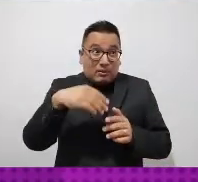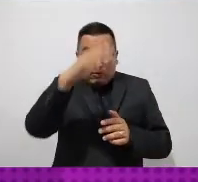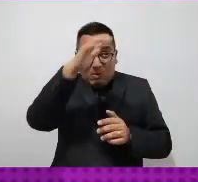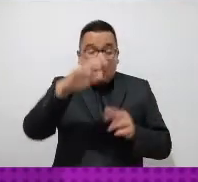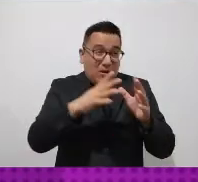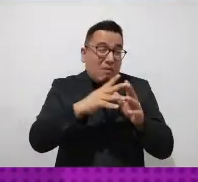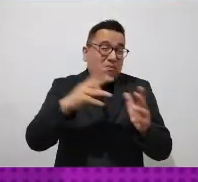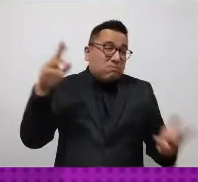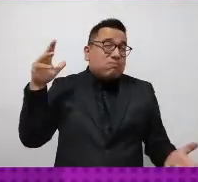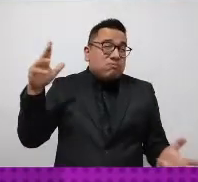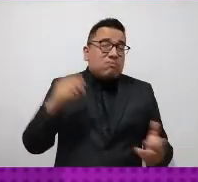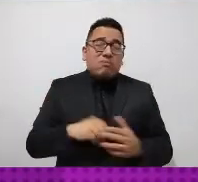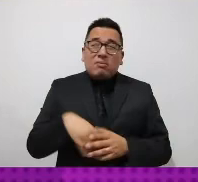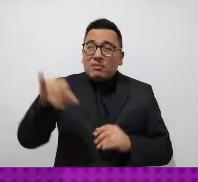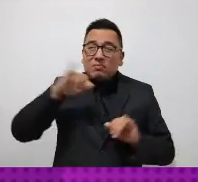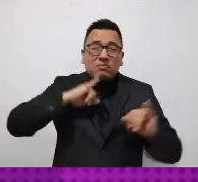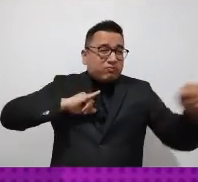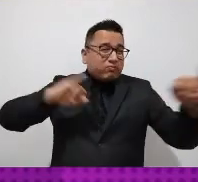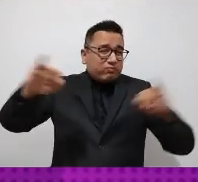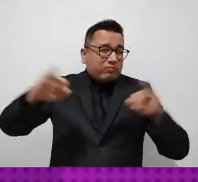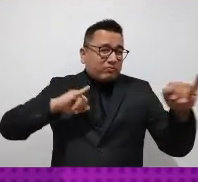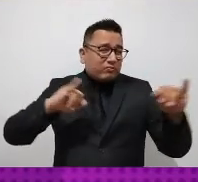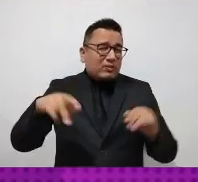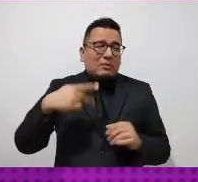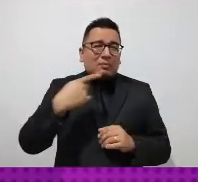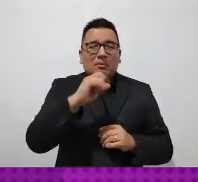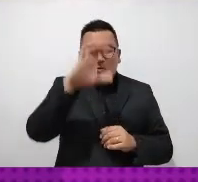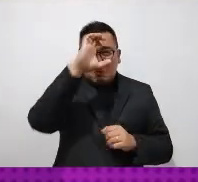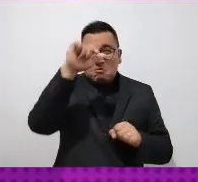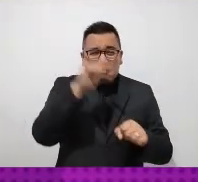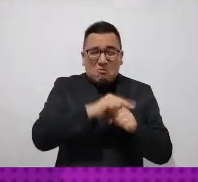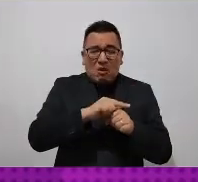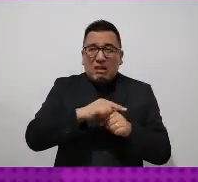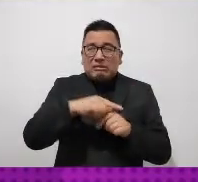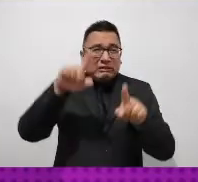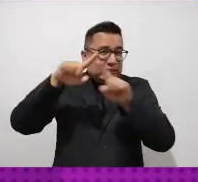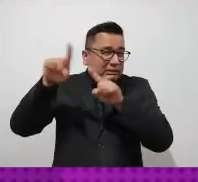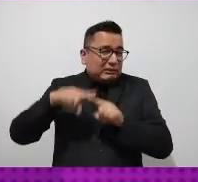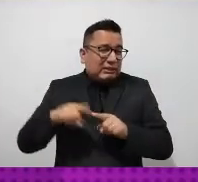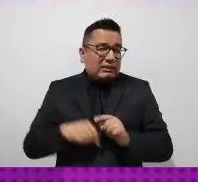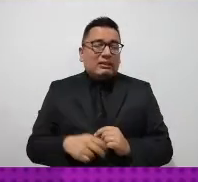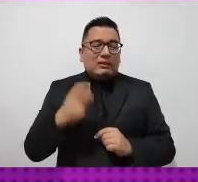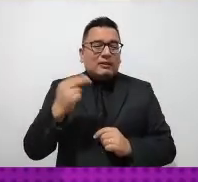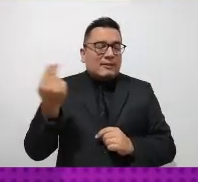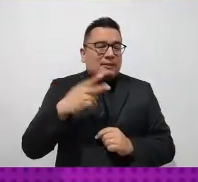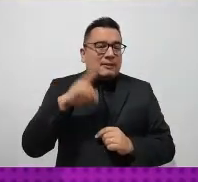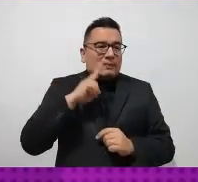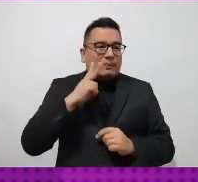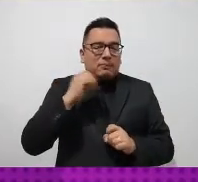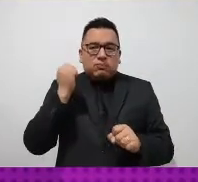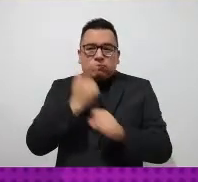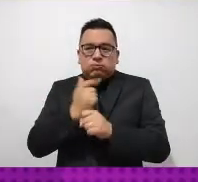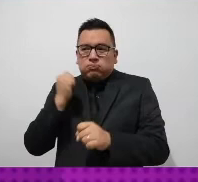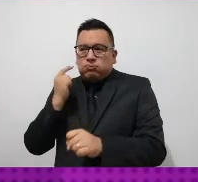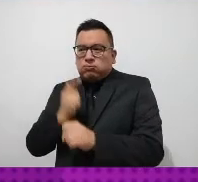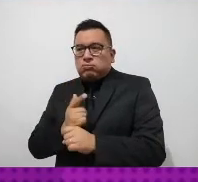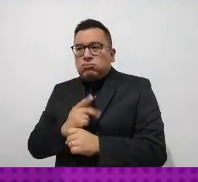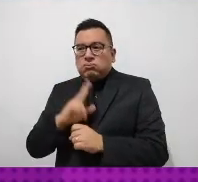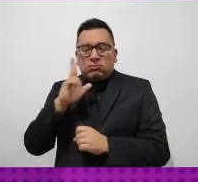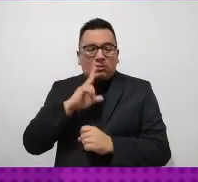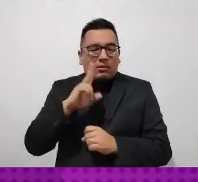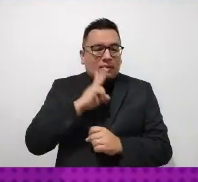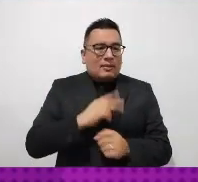geográfica en el estado de Coahuila como una diferencia cultural tan grande, pues tienes que empezar a detectar esas diferencias y